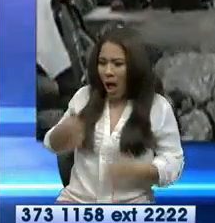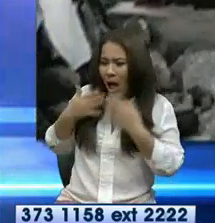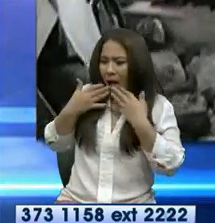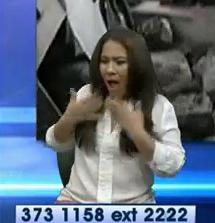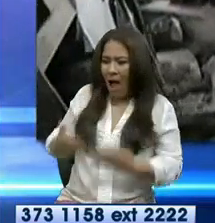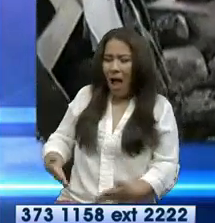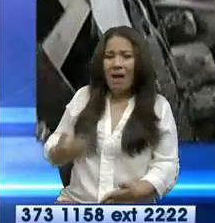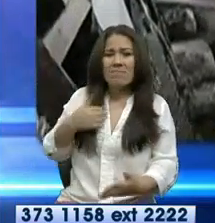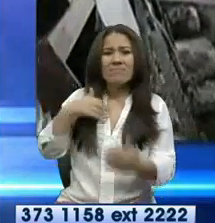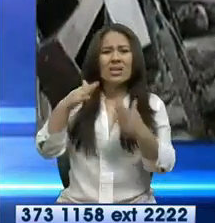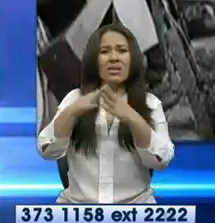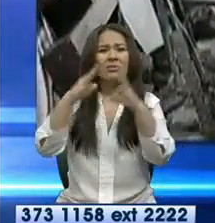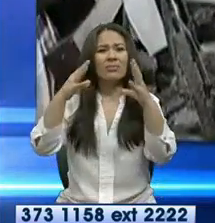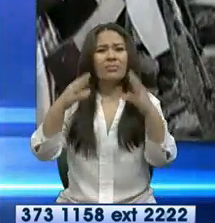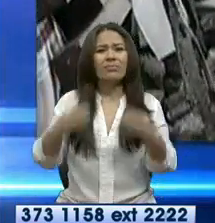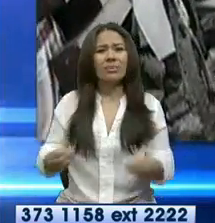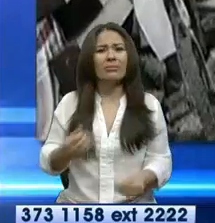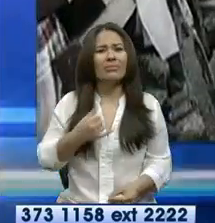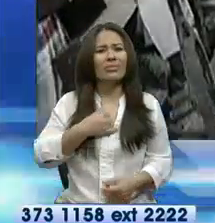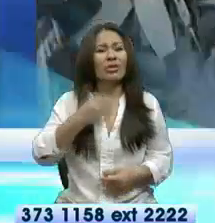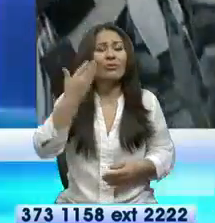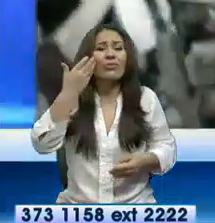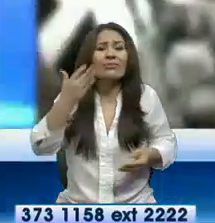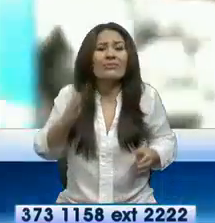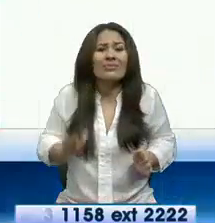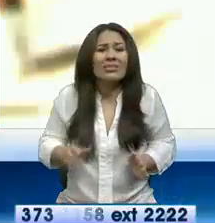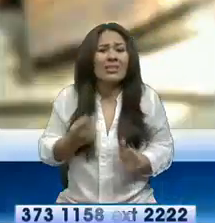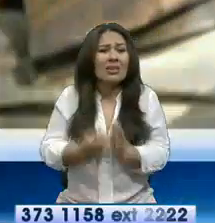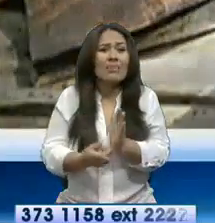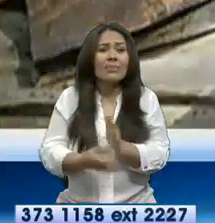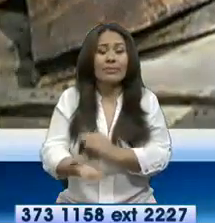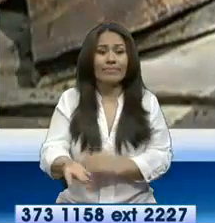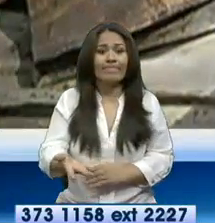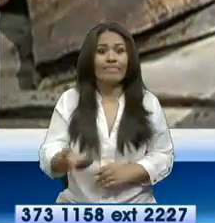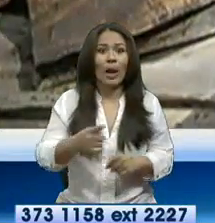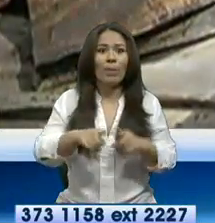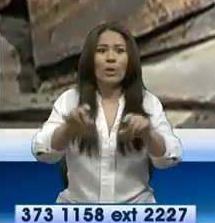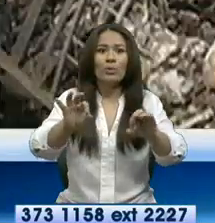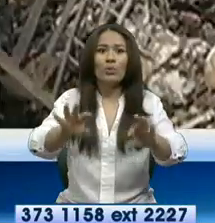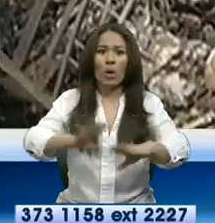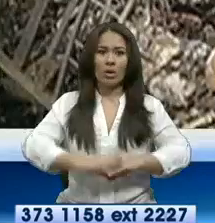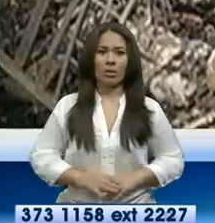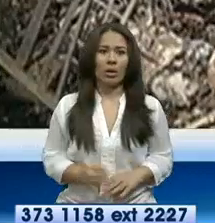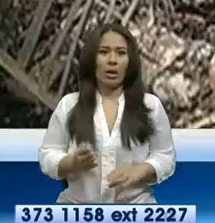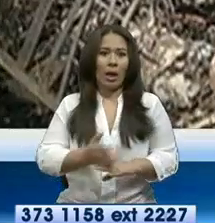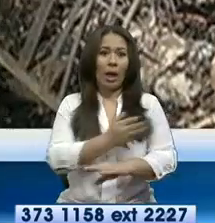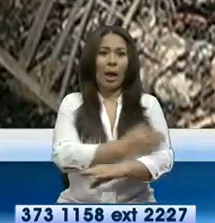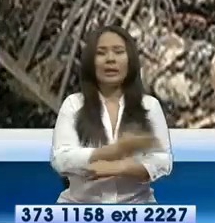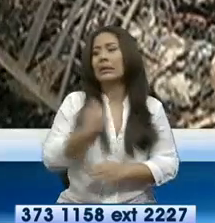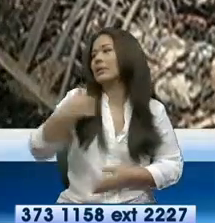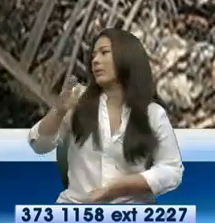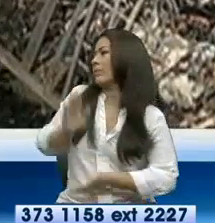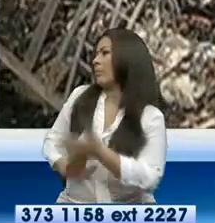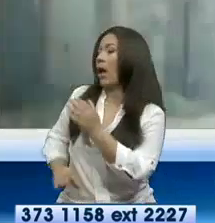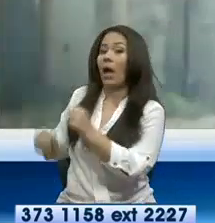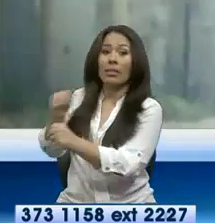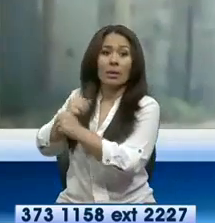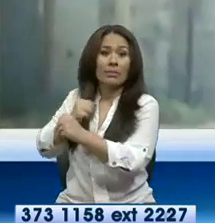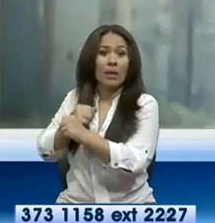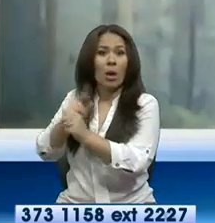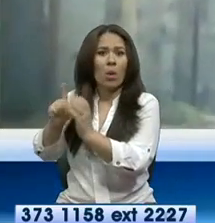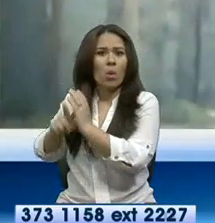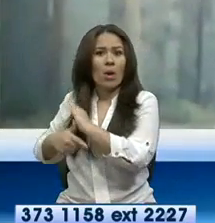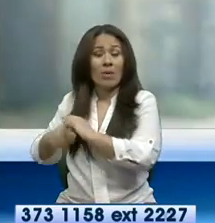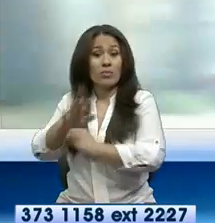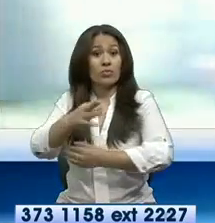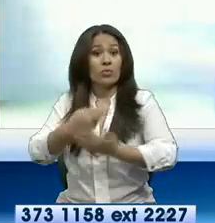puedo decir qué mismo pasó, qué se originó. Pero por suerte había salido por unas gestiones. Tampoco estaba